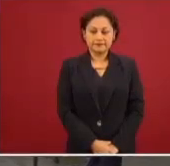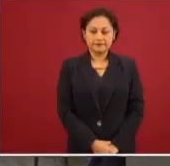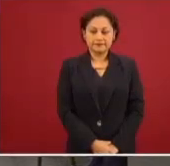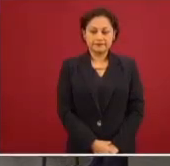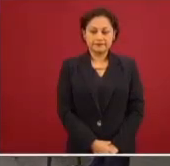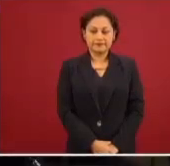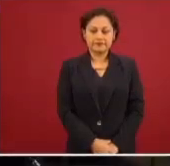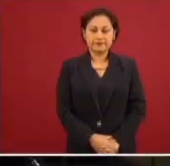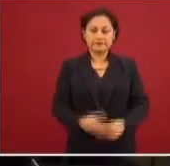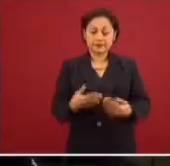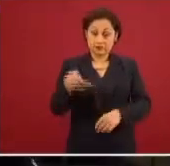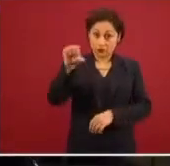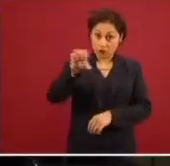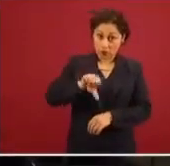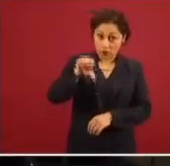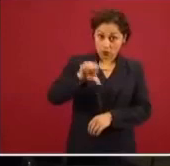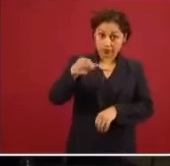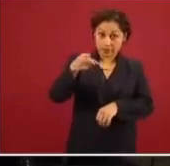El día de hoy vamos a